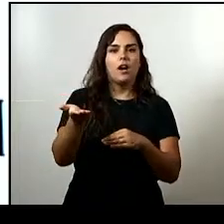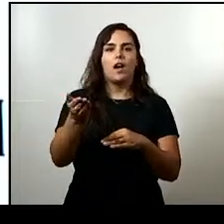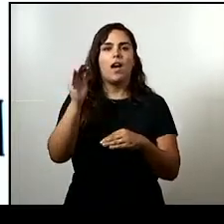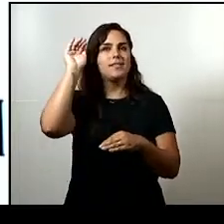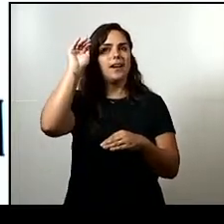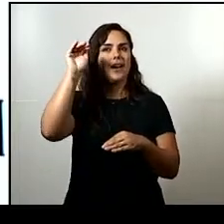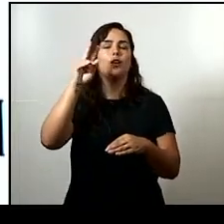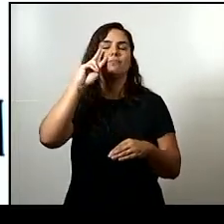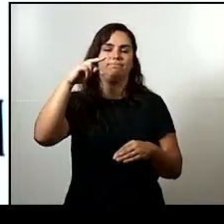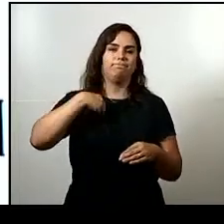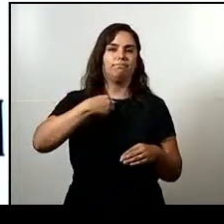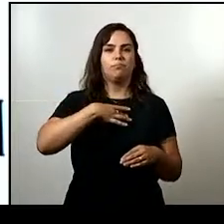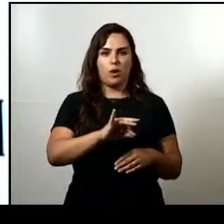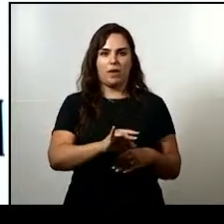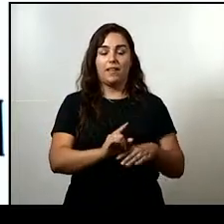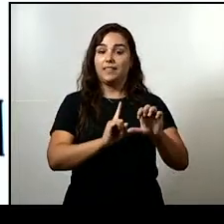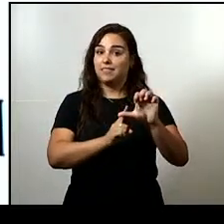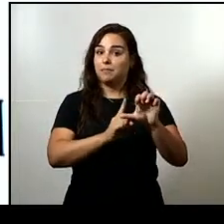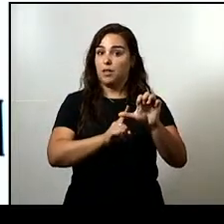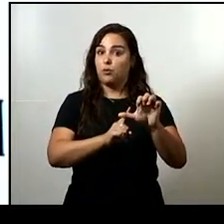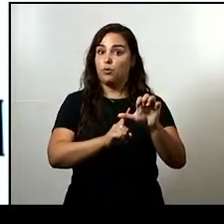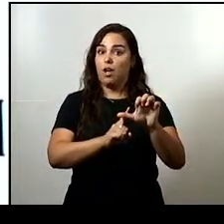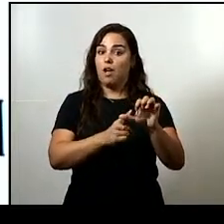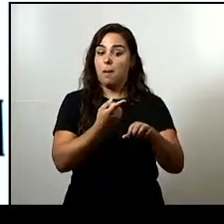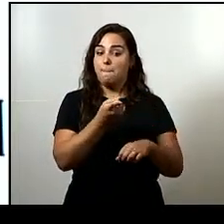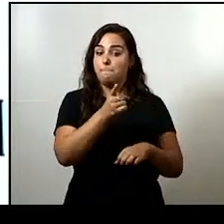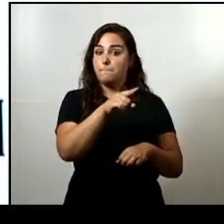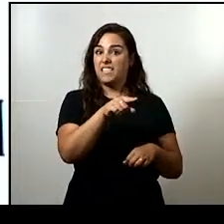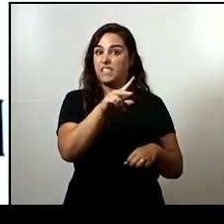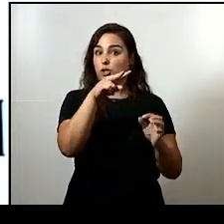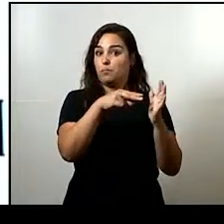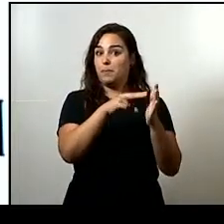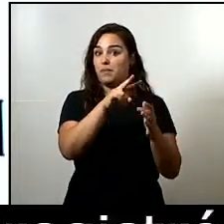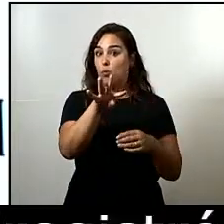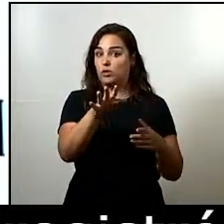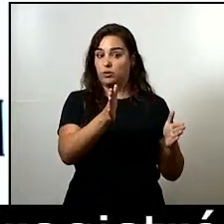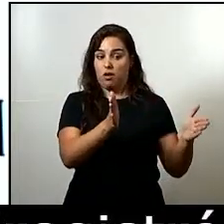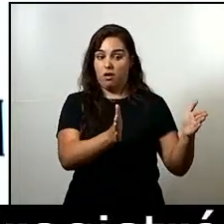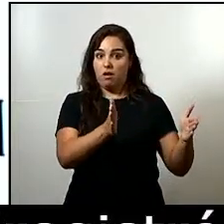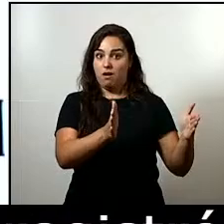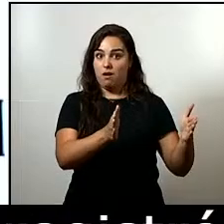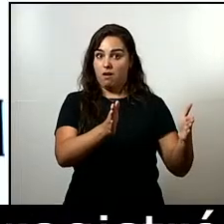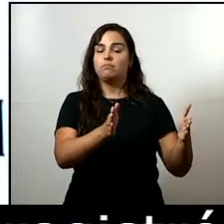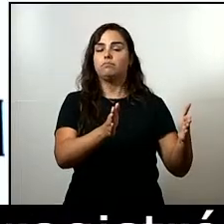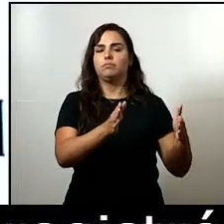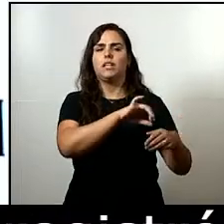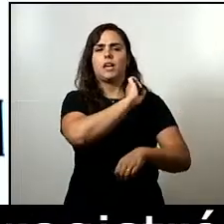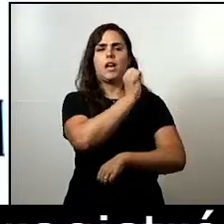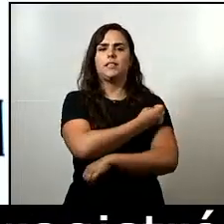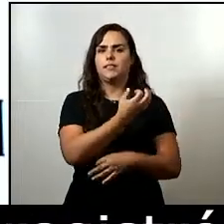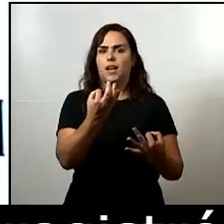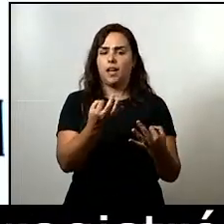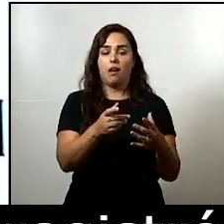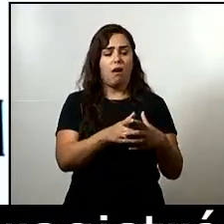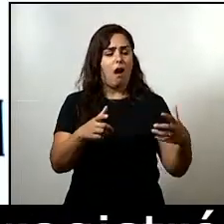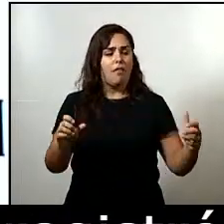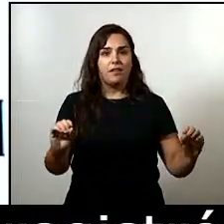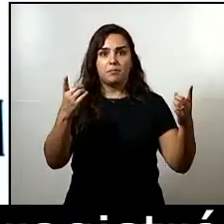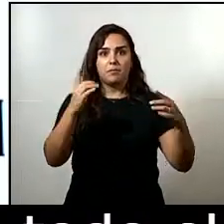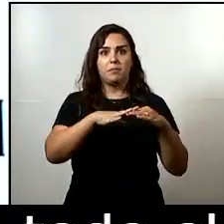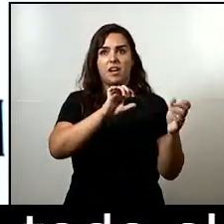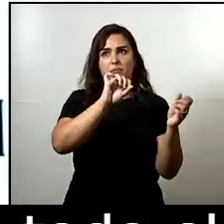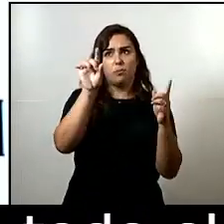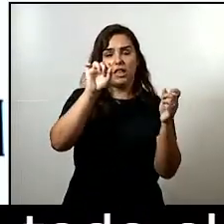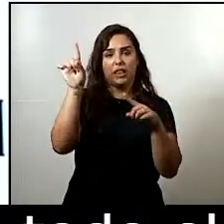extranjero. Extremadura registró en los primeros meses de 2024 el mayor incremento de todo el país en